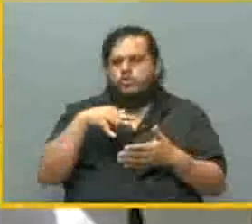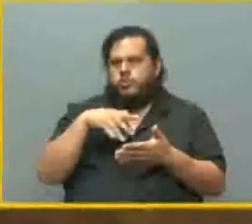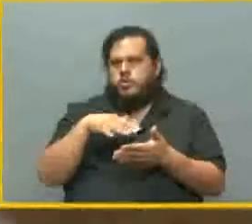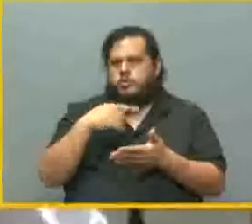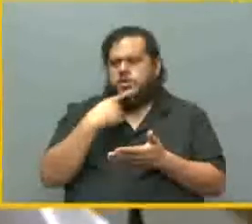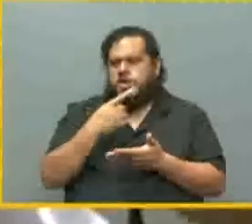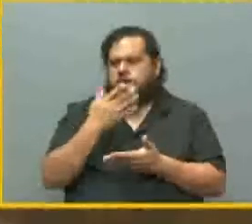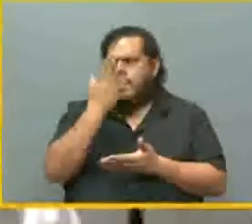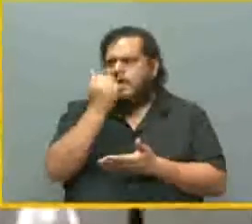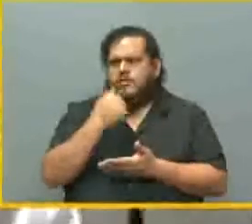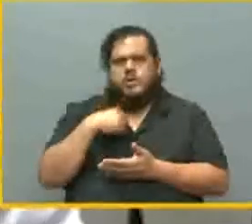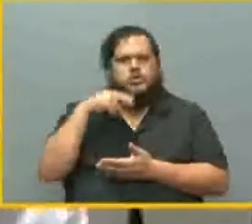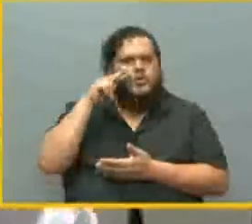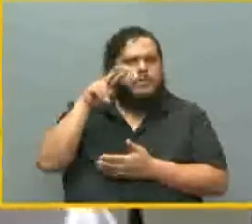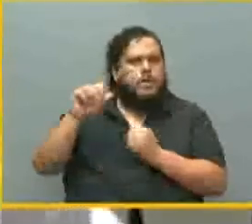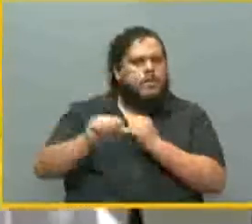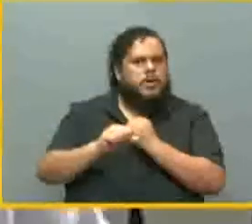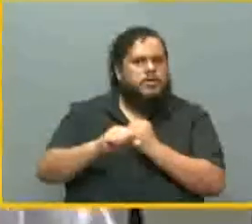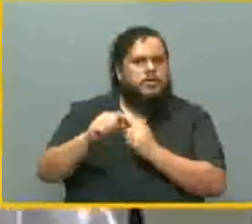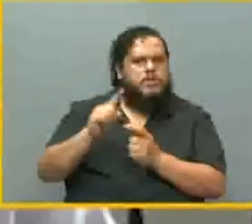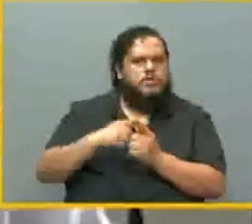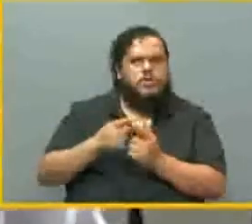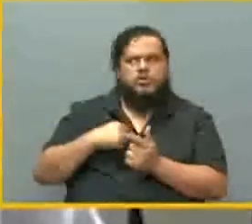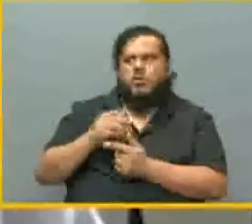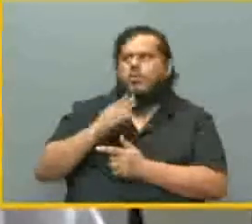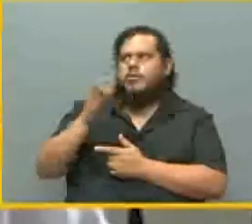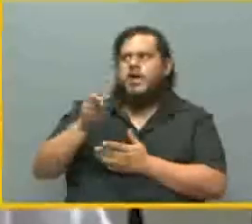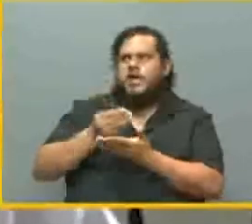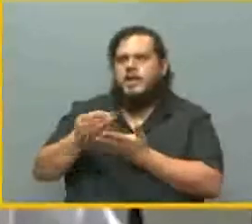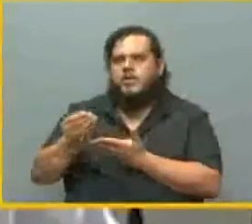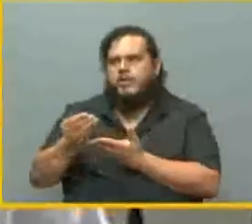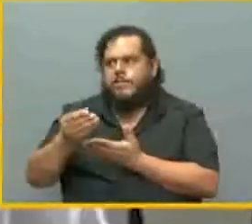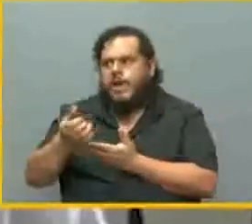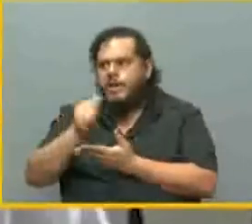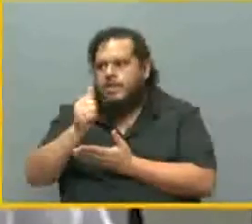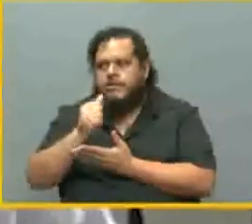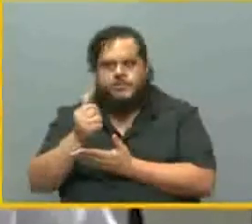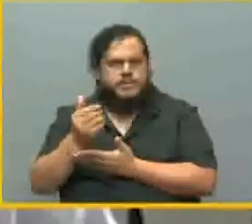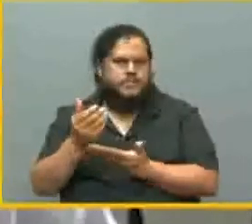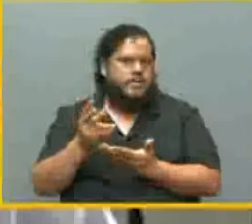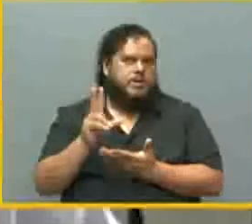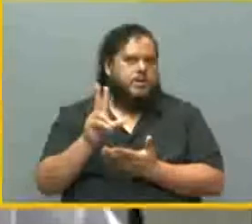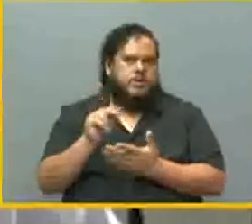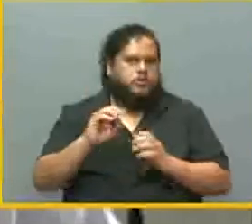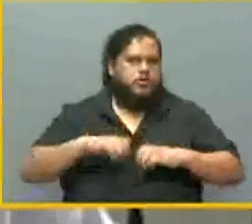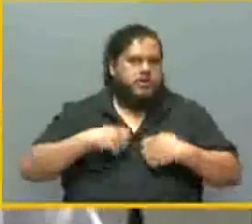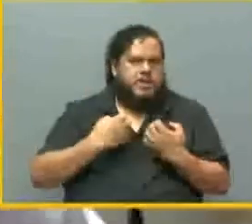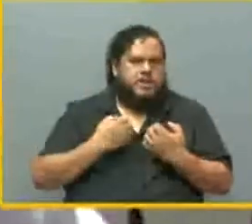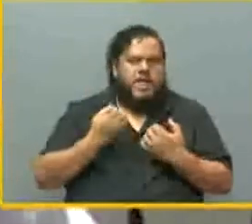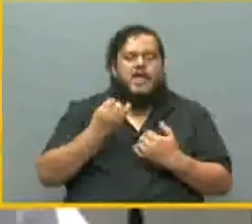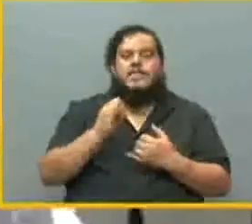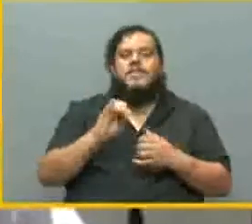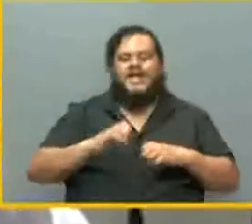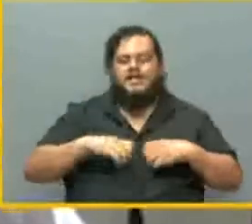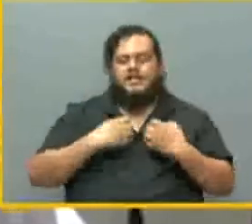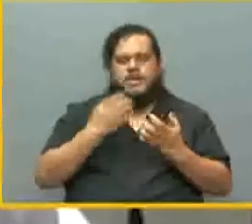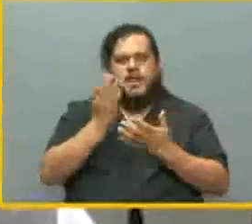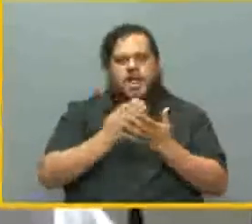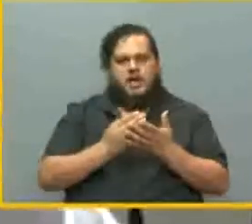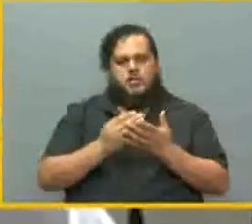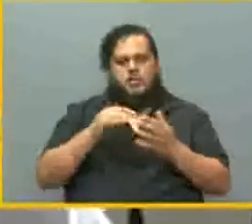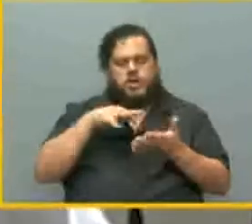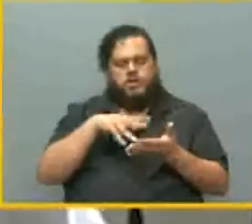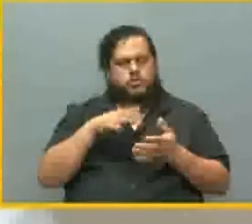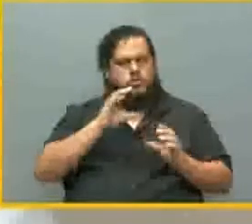que porque yo veo un anuncio de algo yo era tiene equipos miras no existe si se hubiera algún estudio científico que respalde